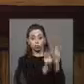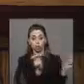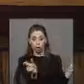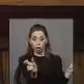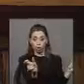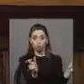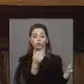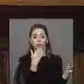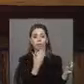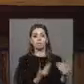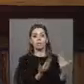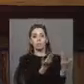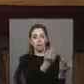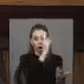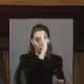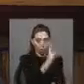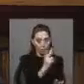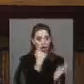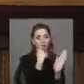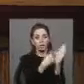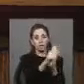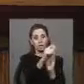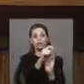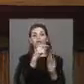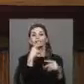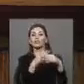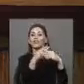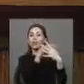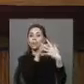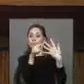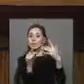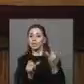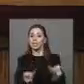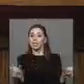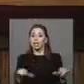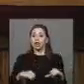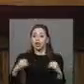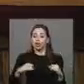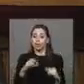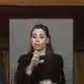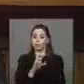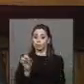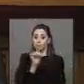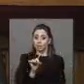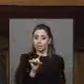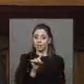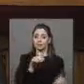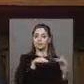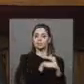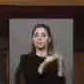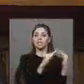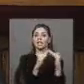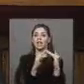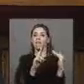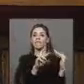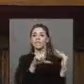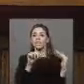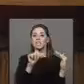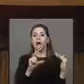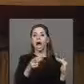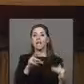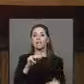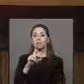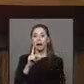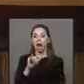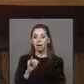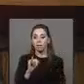son merecedores de homenaje y reconocimiento. Estos jóvenes socialistas serían internados en Villa Grimaldi, entre gritos